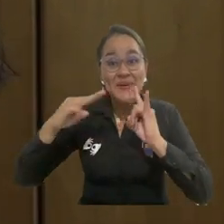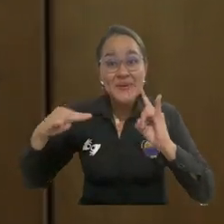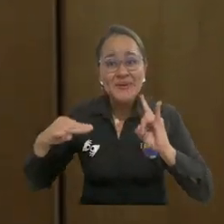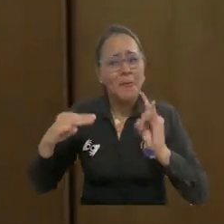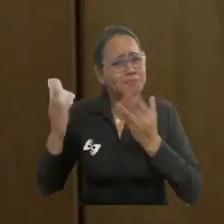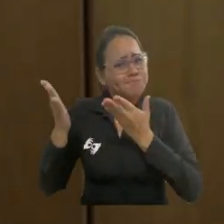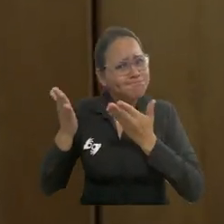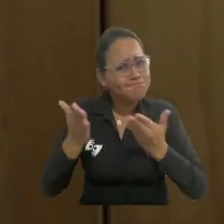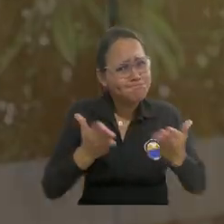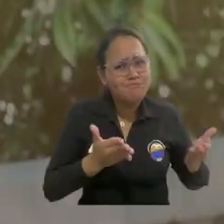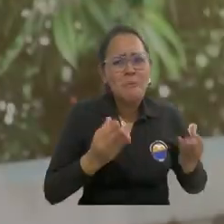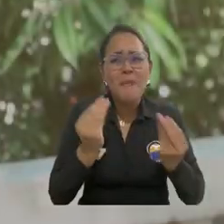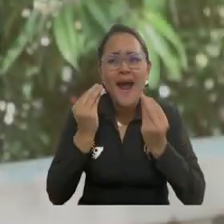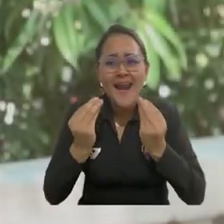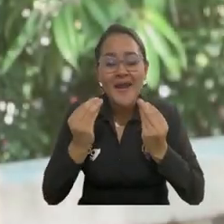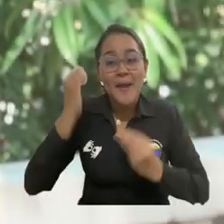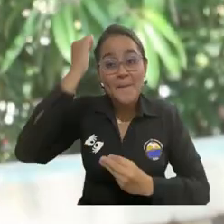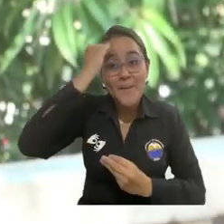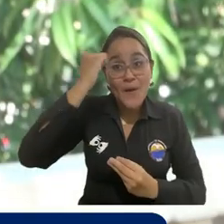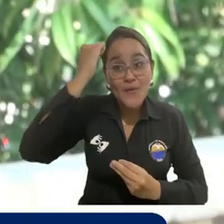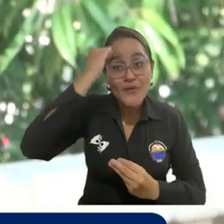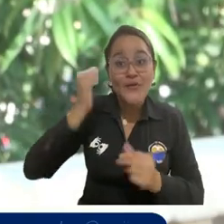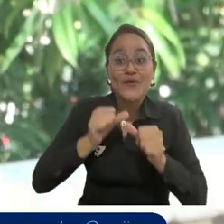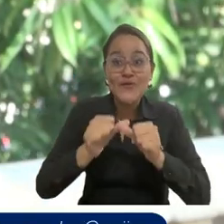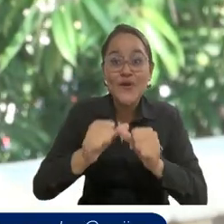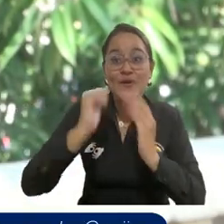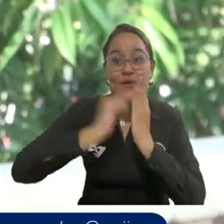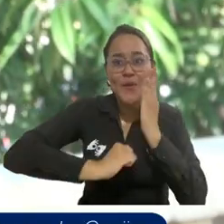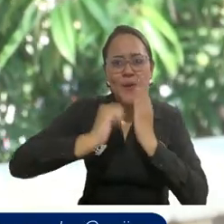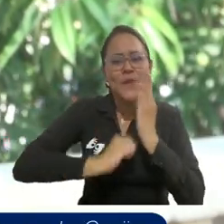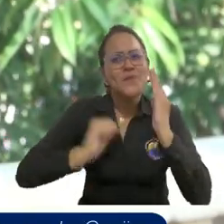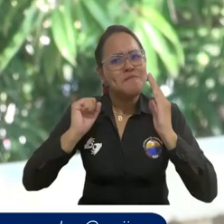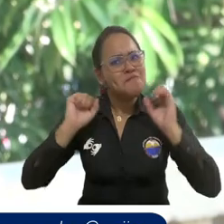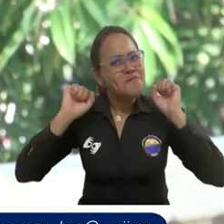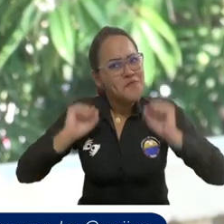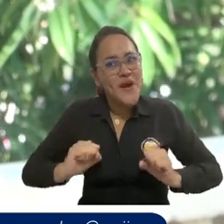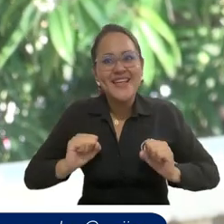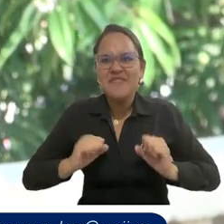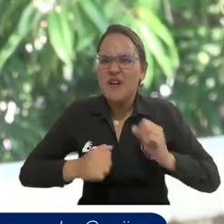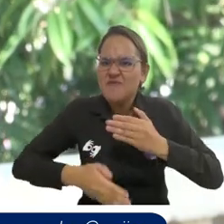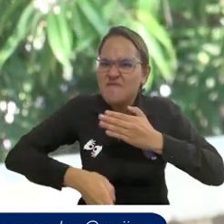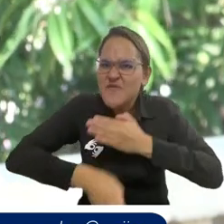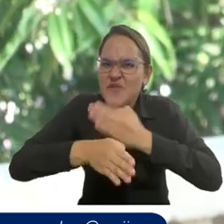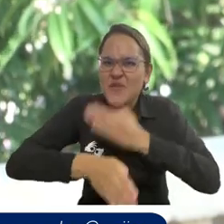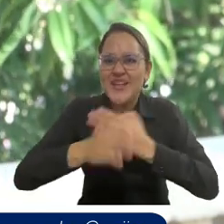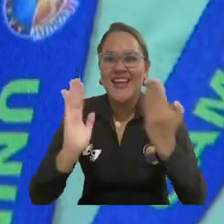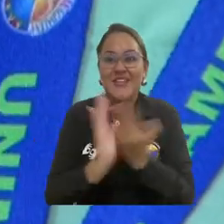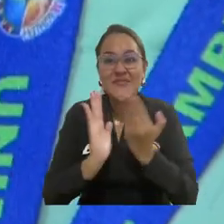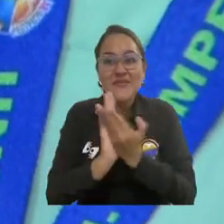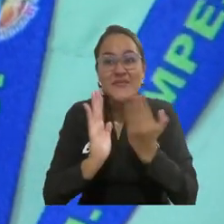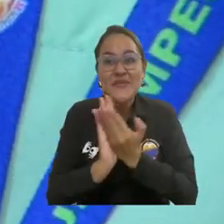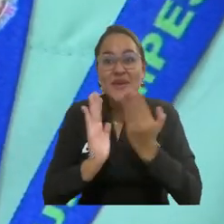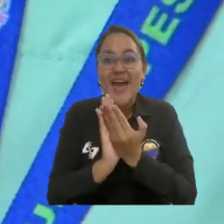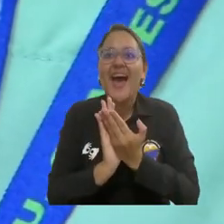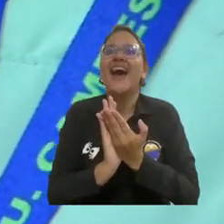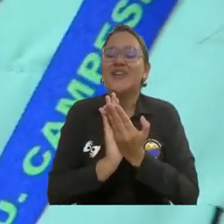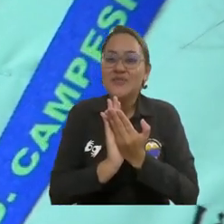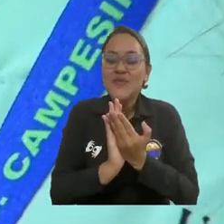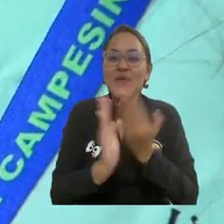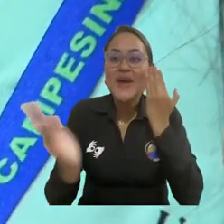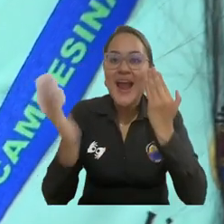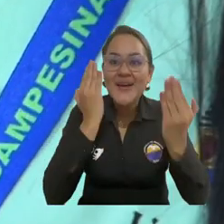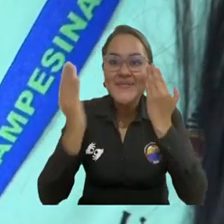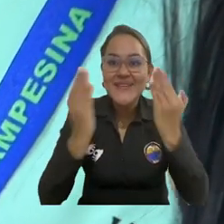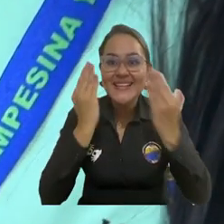Al momento que la Universidad de Magdalena abrió el espacio para que los maestros nombrados normalistas pudiéramos tener esta enriquecedora experiencia